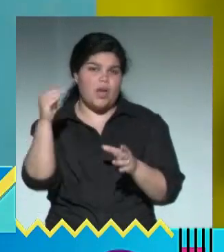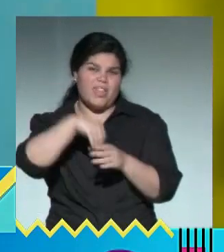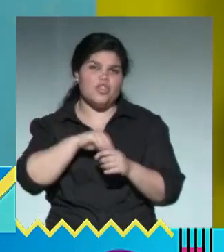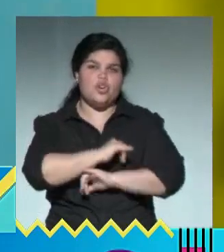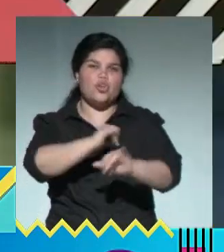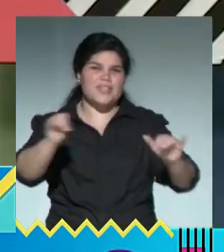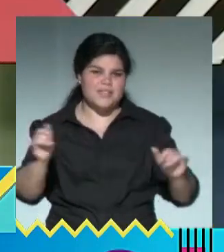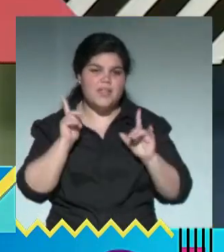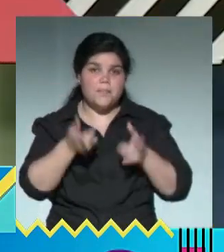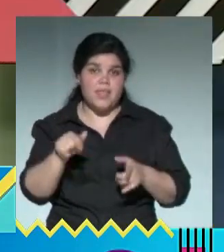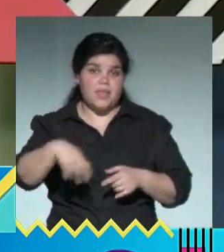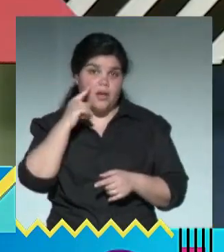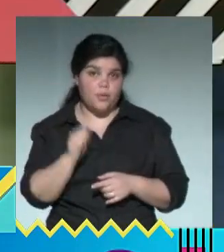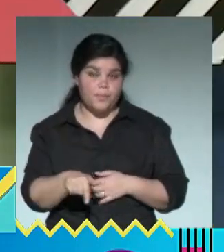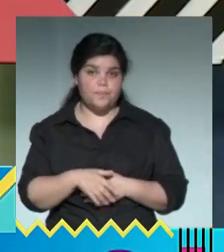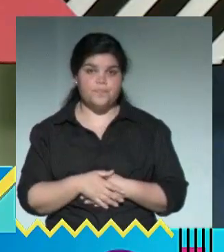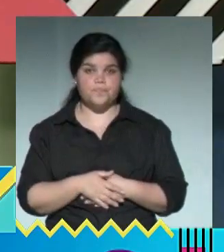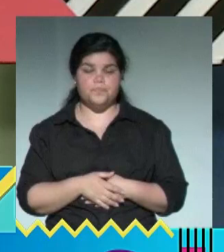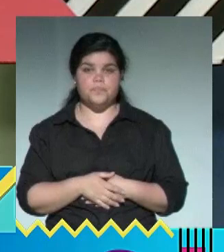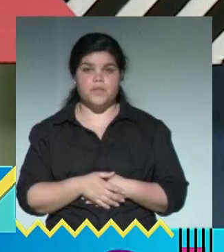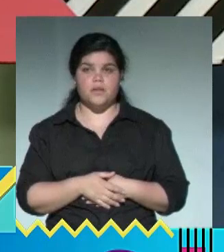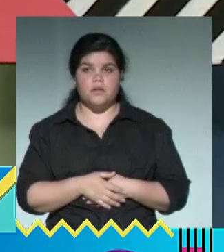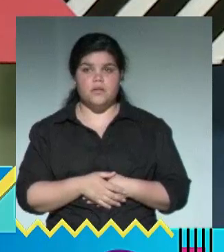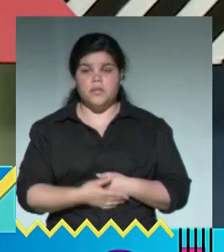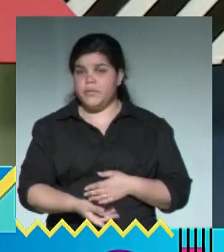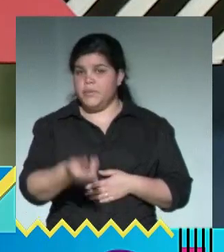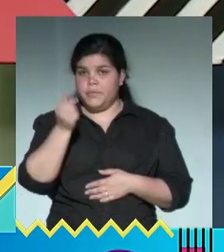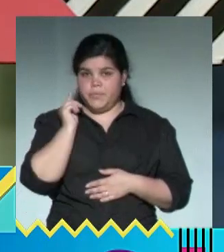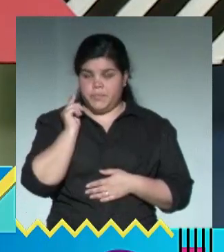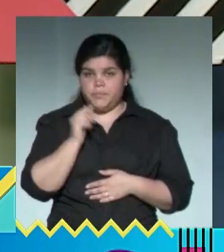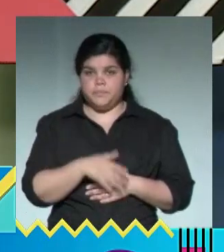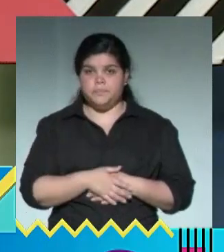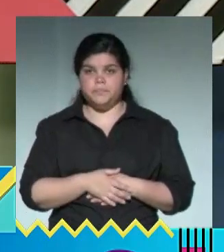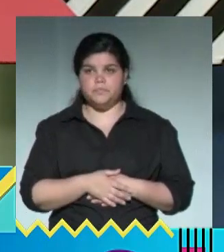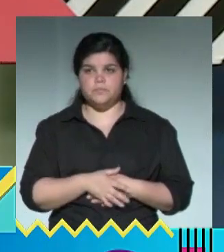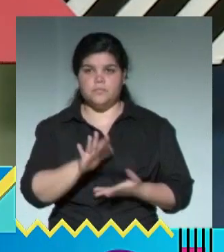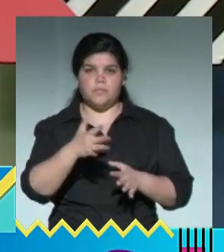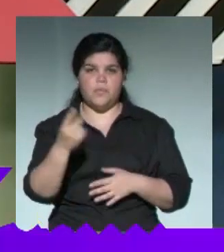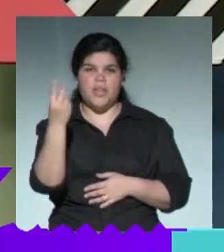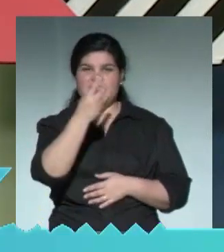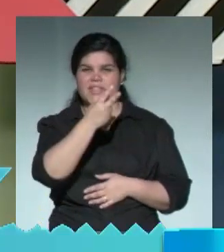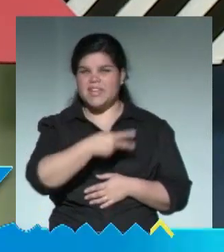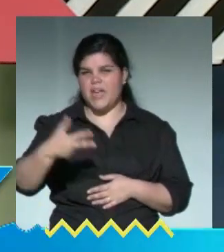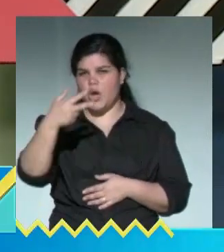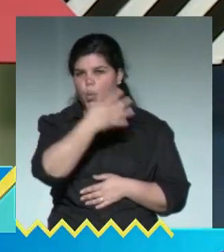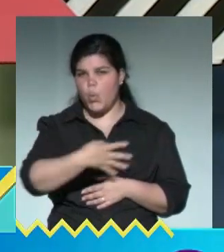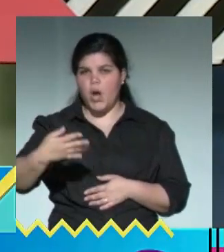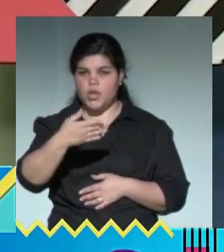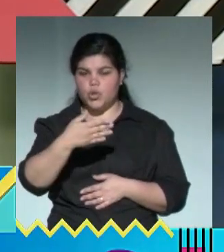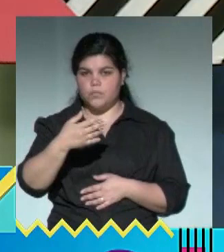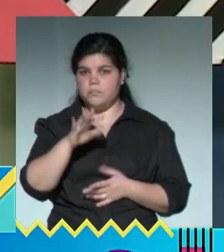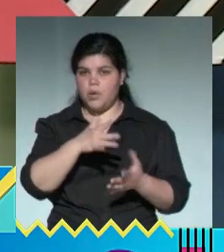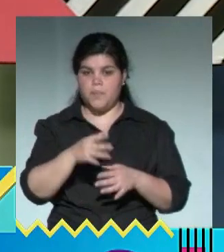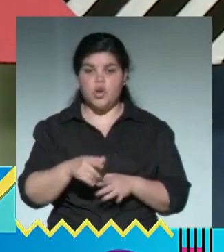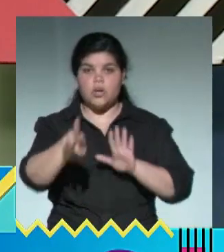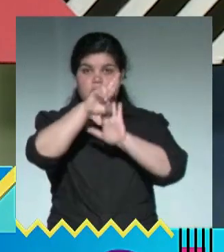noticias. Bueno, nosotros lo que hemos hecho es, hace poco más de 3-4 semanas, realizamos una